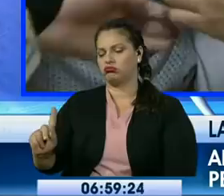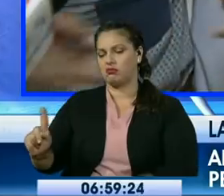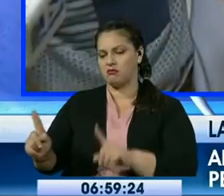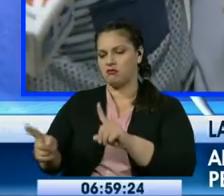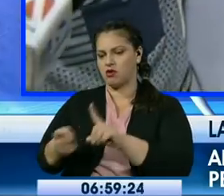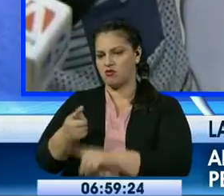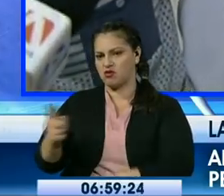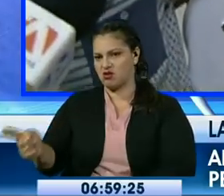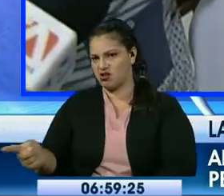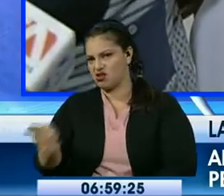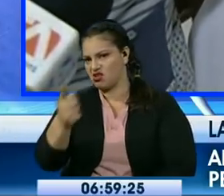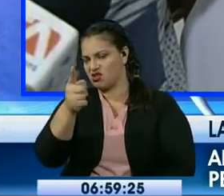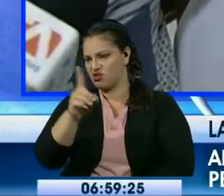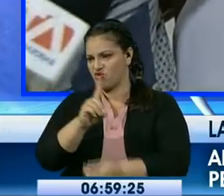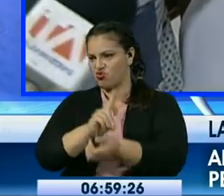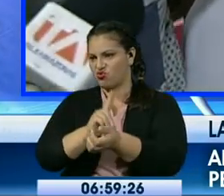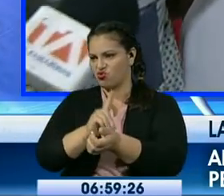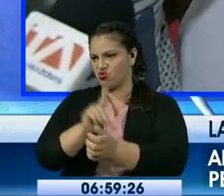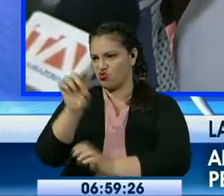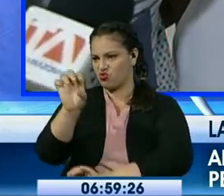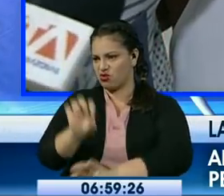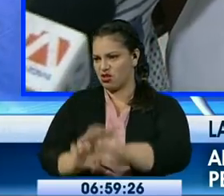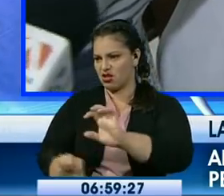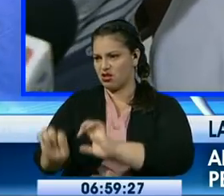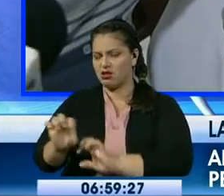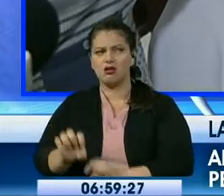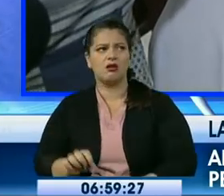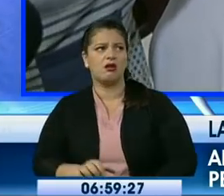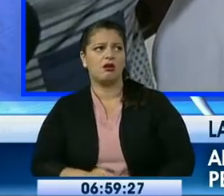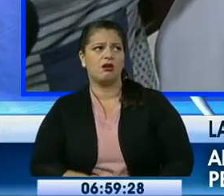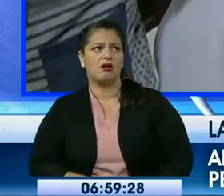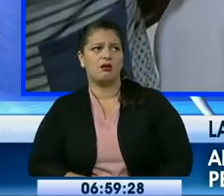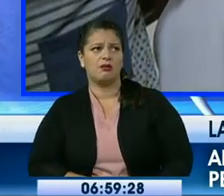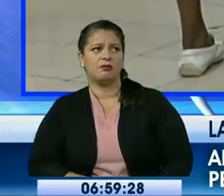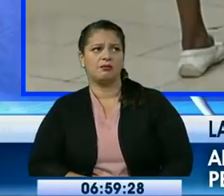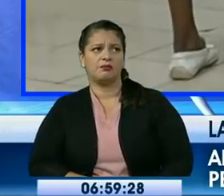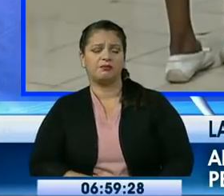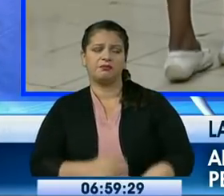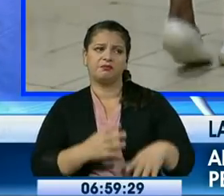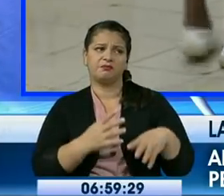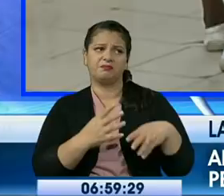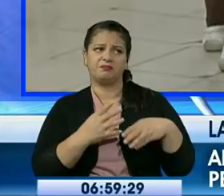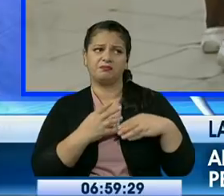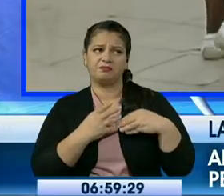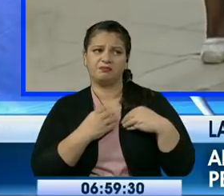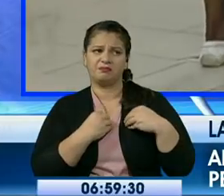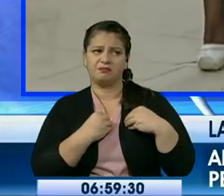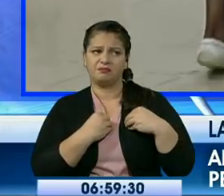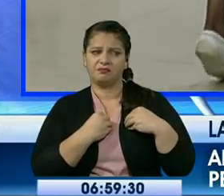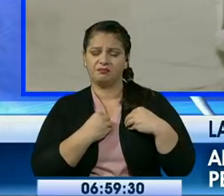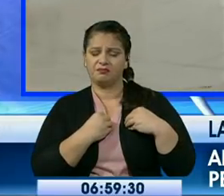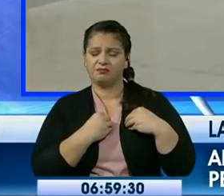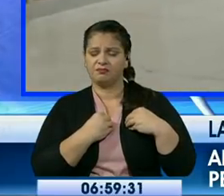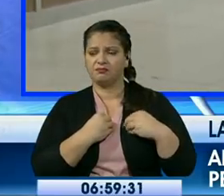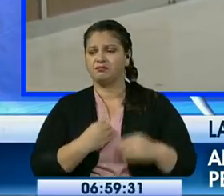denuncia luego del impasse, del incidente que sufriera su familiar, simplemente tuvieron que salir de allí porque no fue posible.